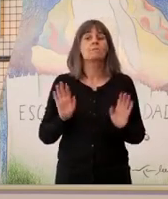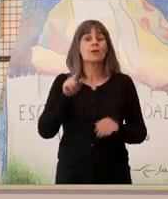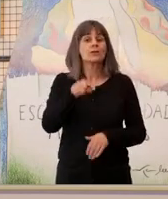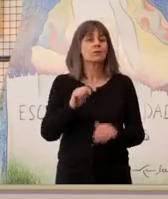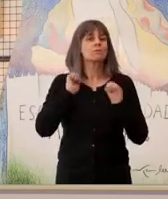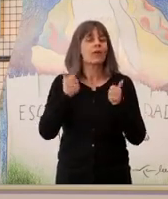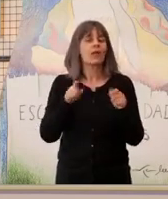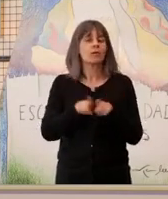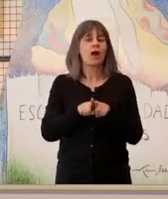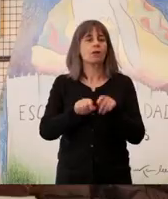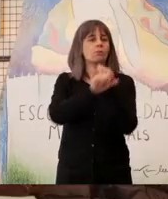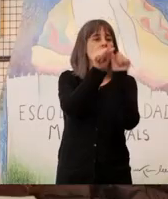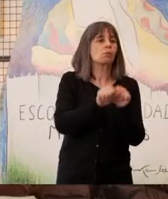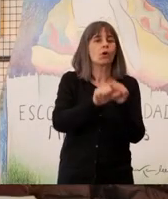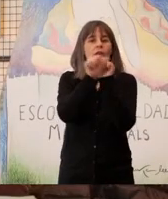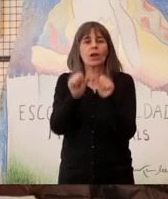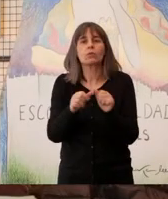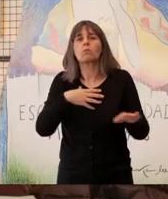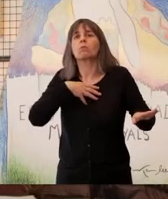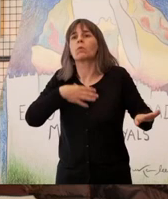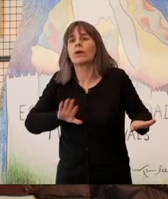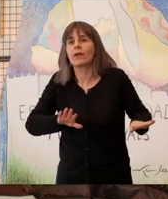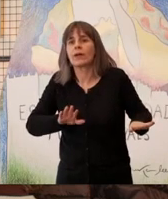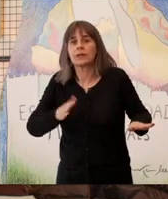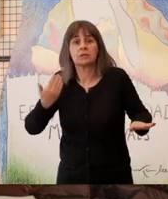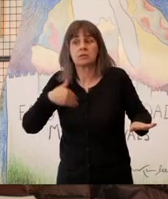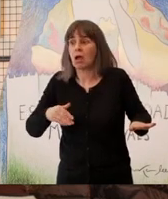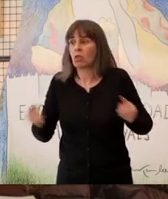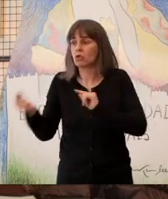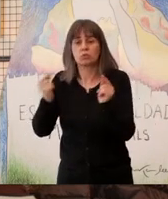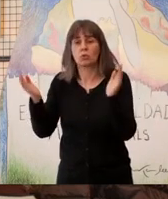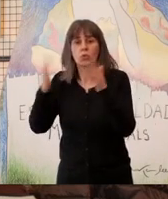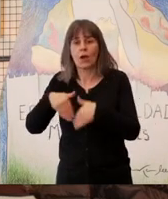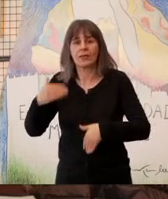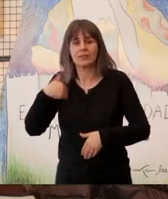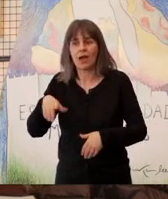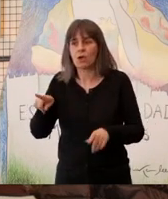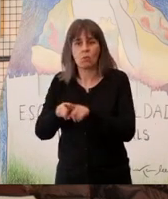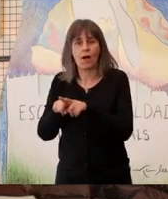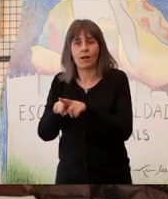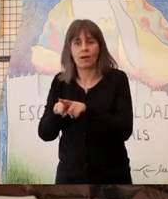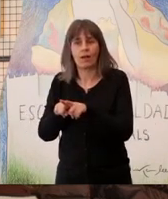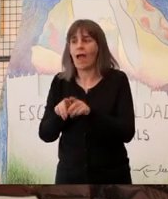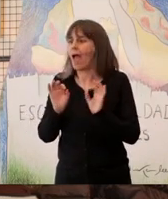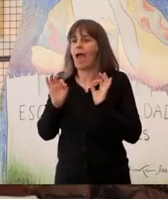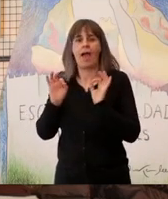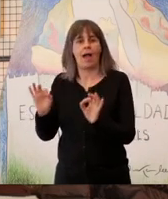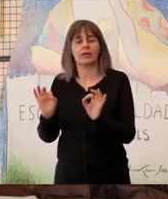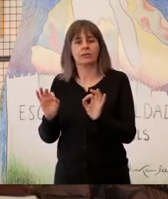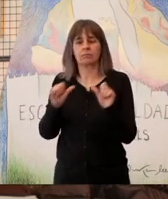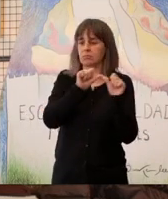de dos modelos Ya sin discusión se está planteando como que se trata de hacer